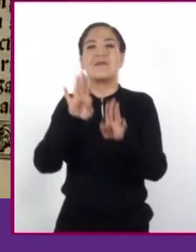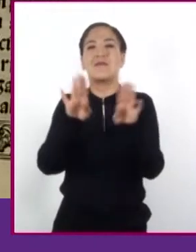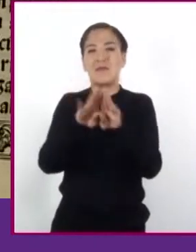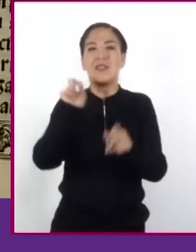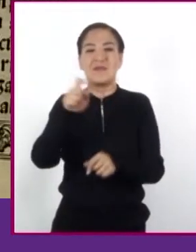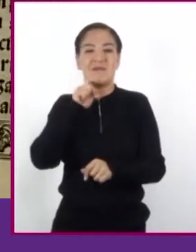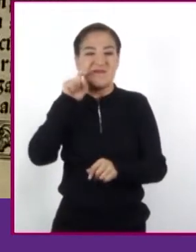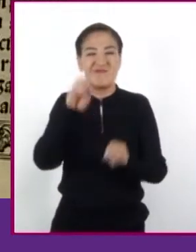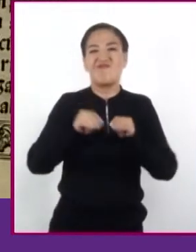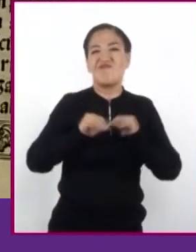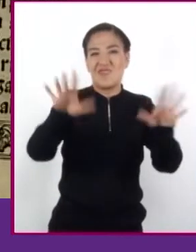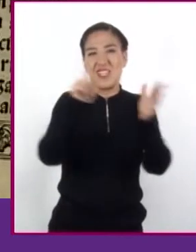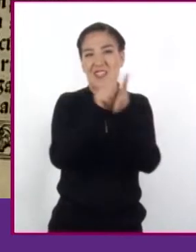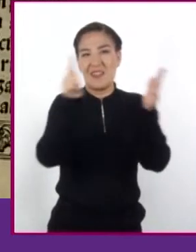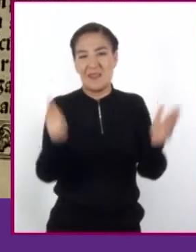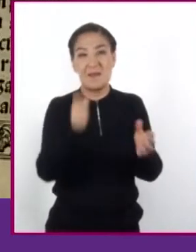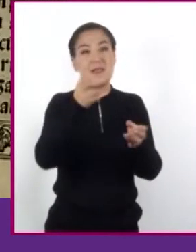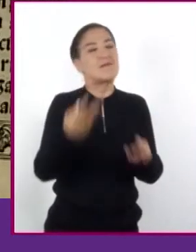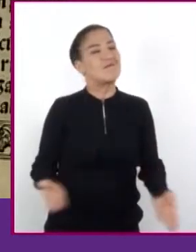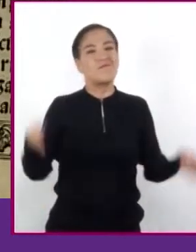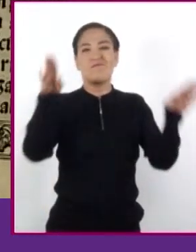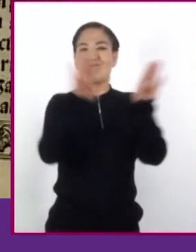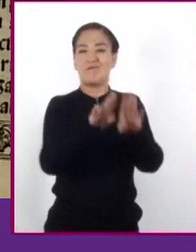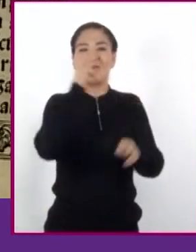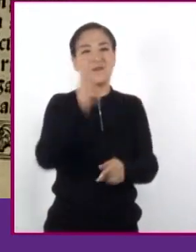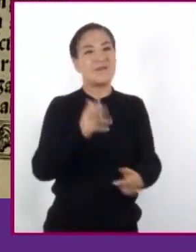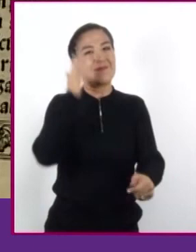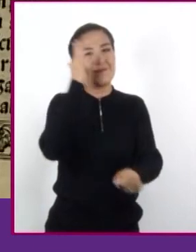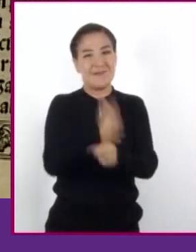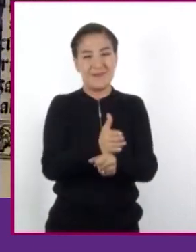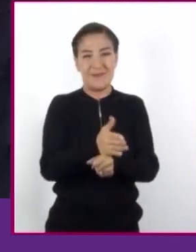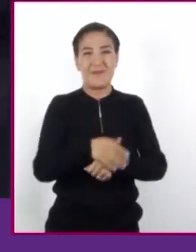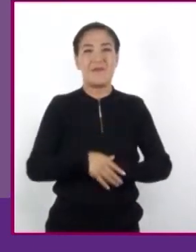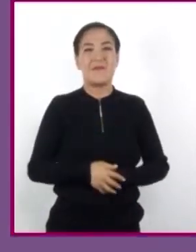libros prohibidos hasta que cerró la Santa Inquisición.